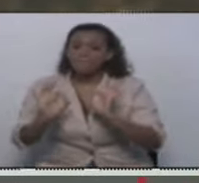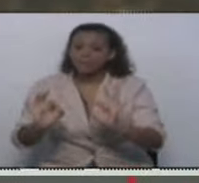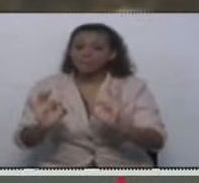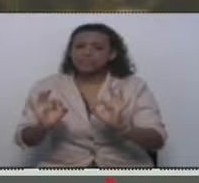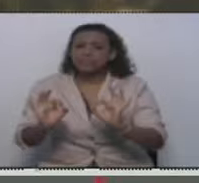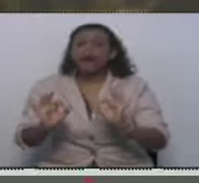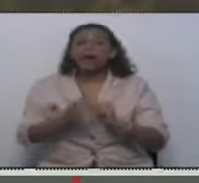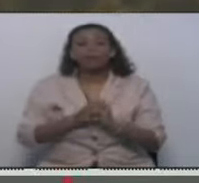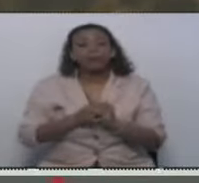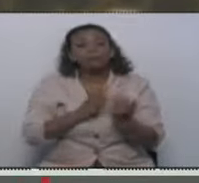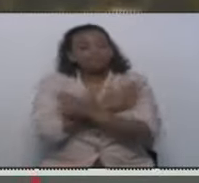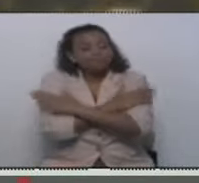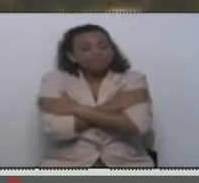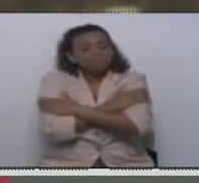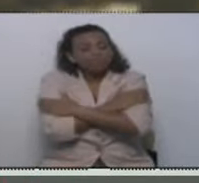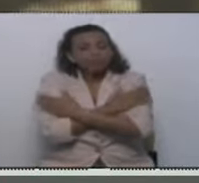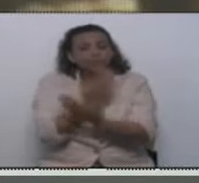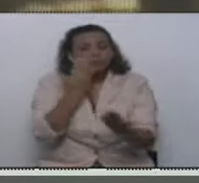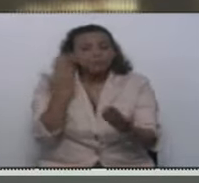Ajatola Soltani.